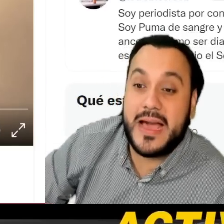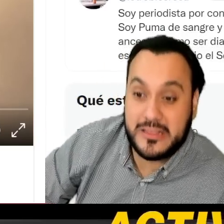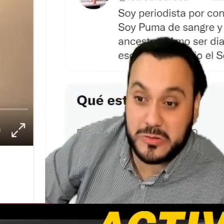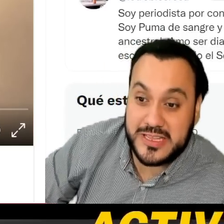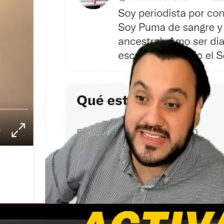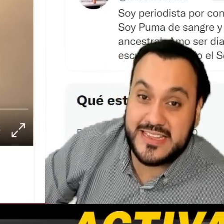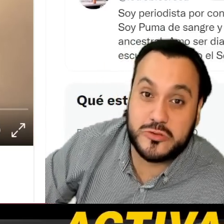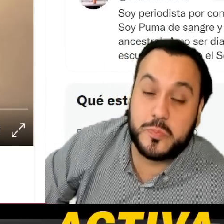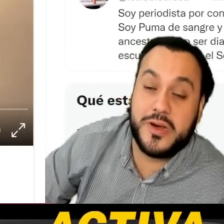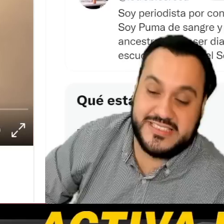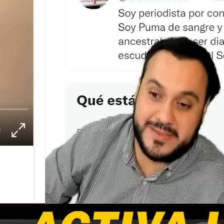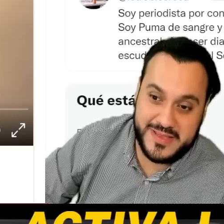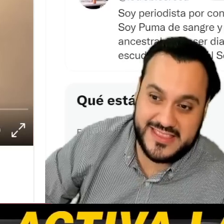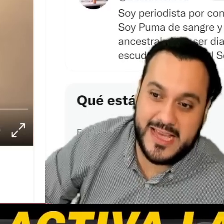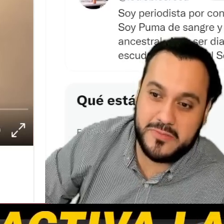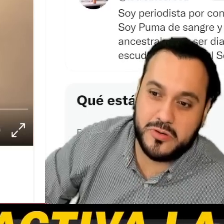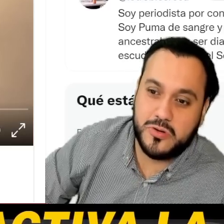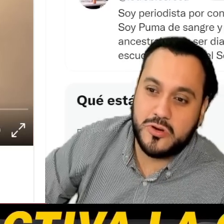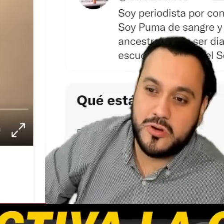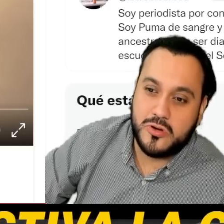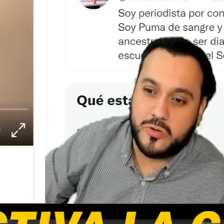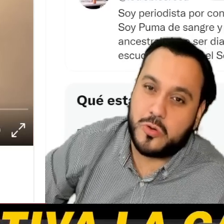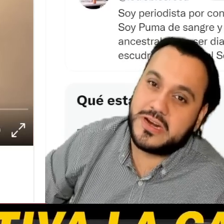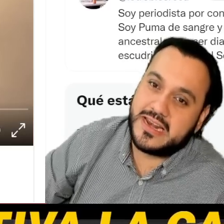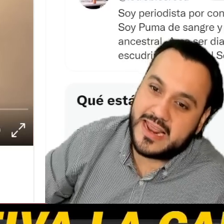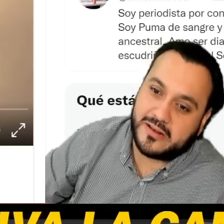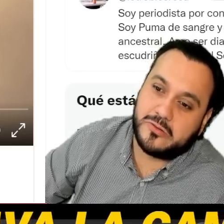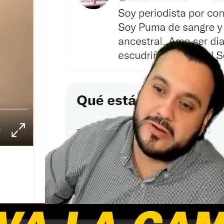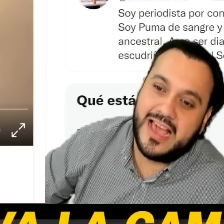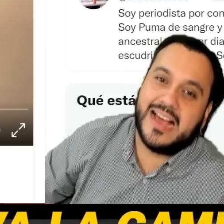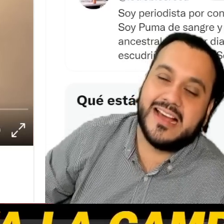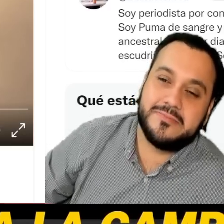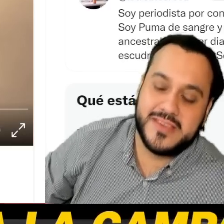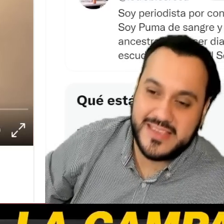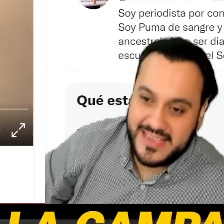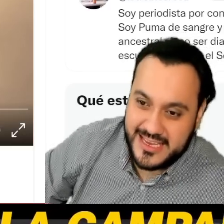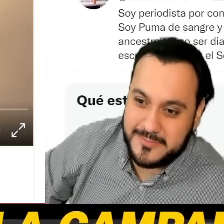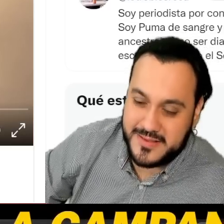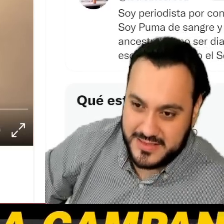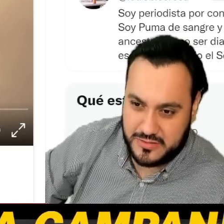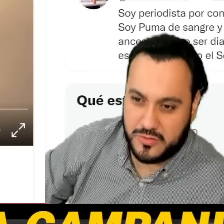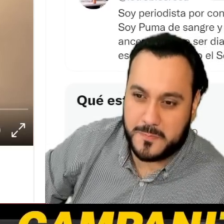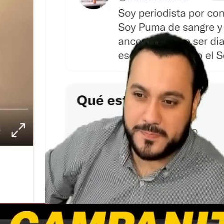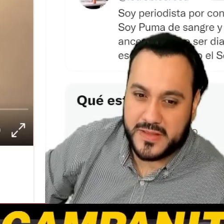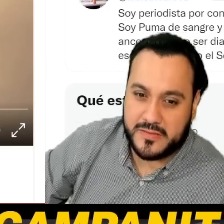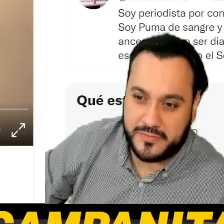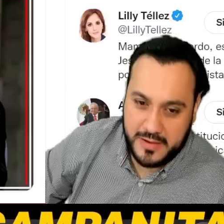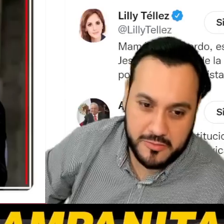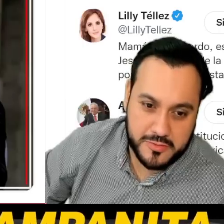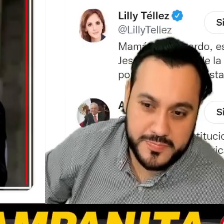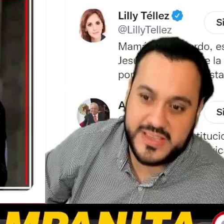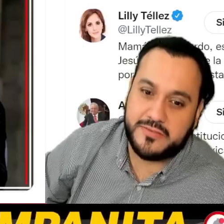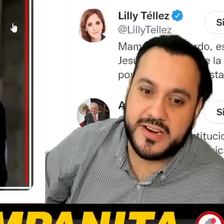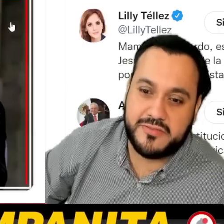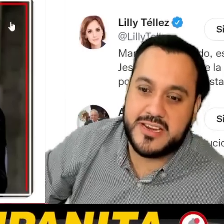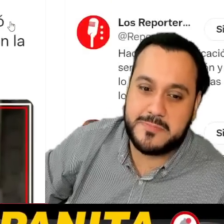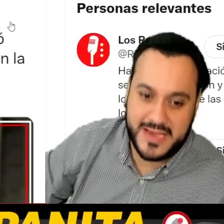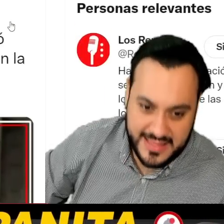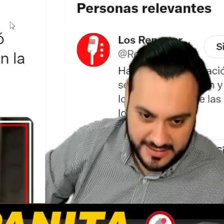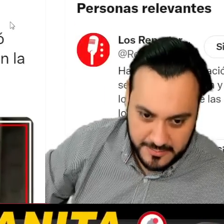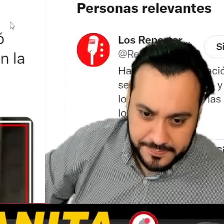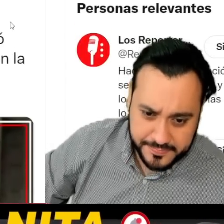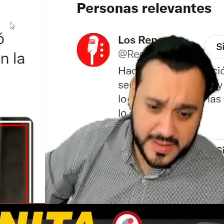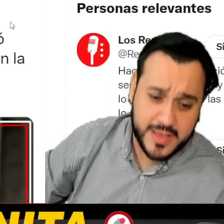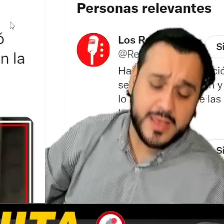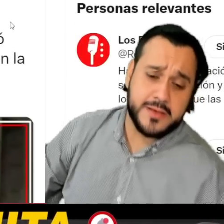ese pacto que tiene supuestamente hablo hágame el bendito favor ni que fuera felipe